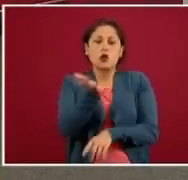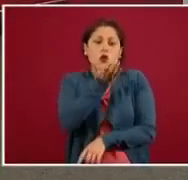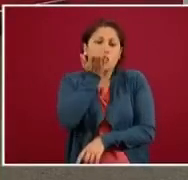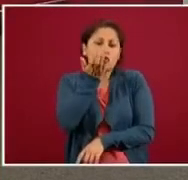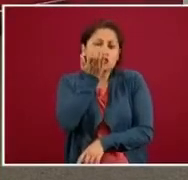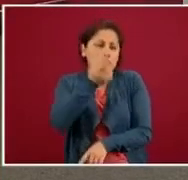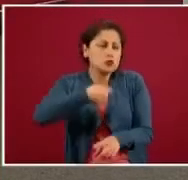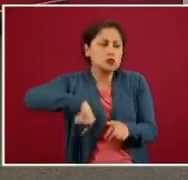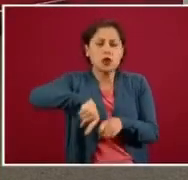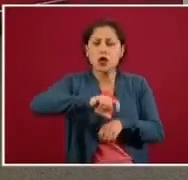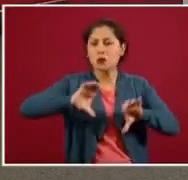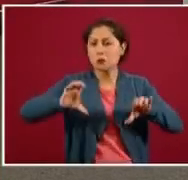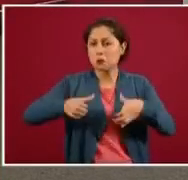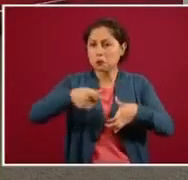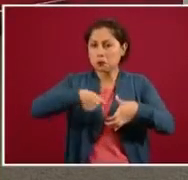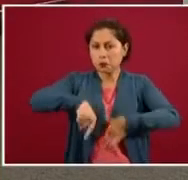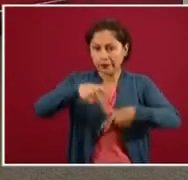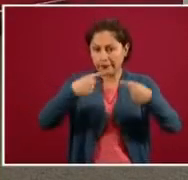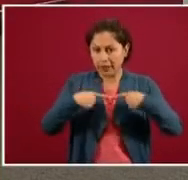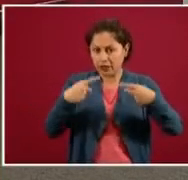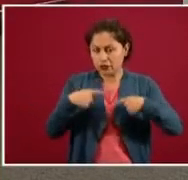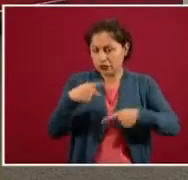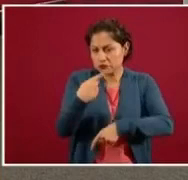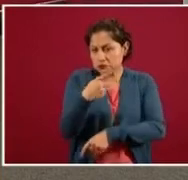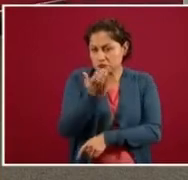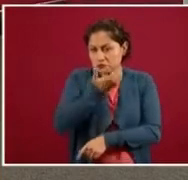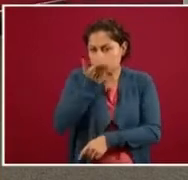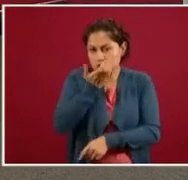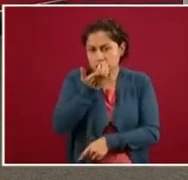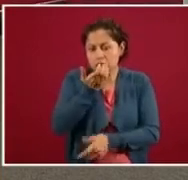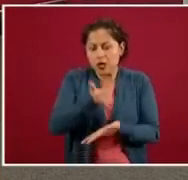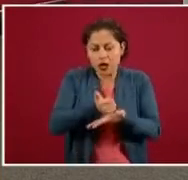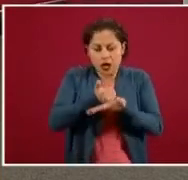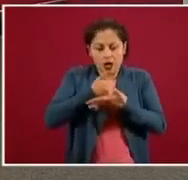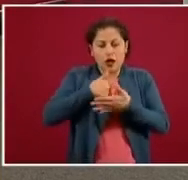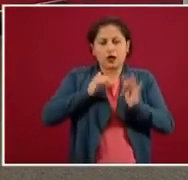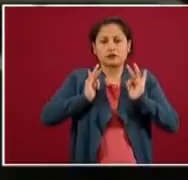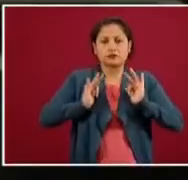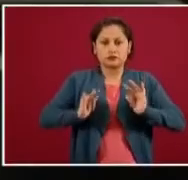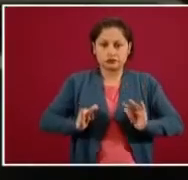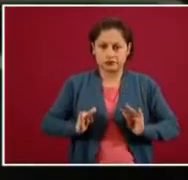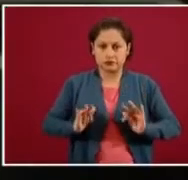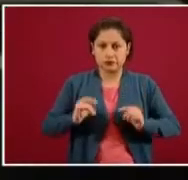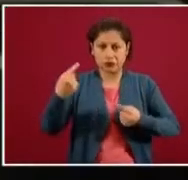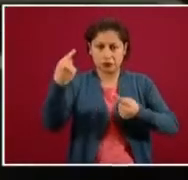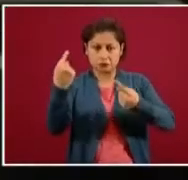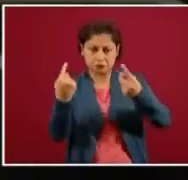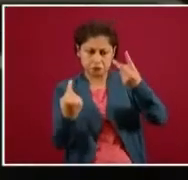los seres humanos. Y a mí me parece que todos deben ser considerados legítimos,